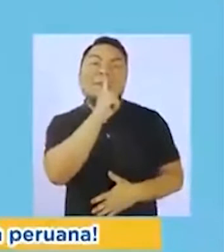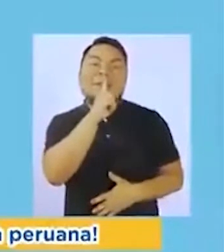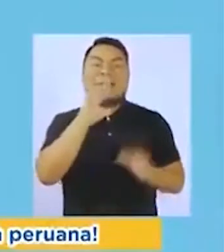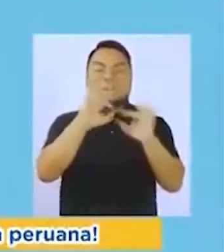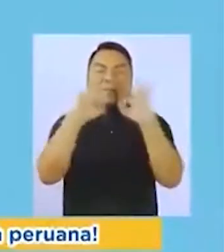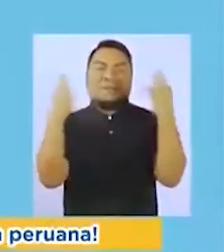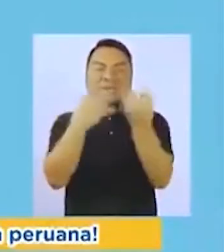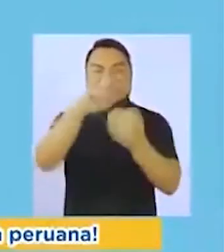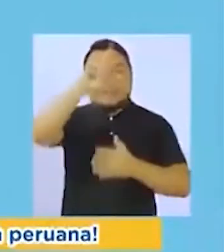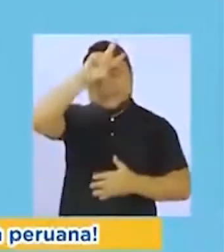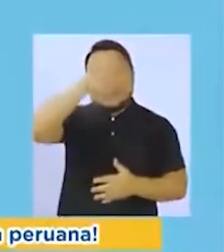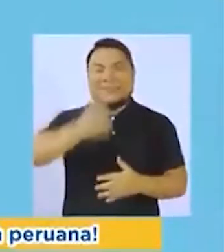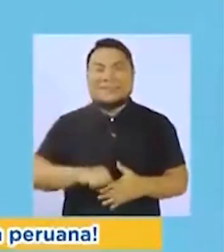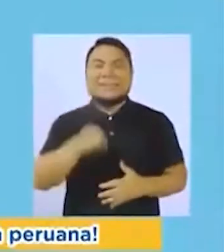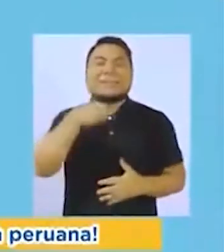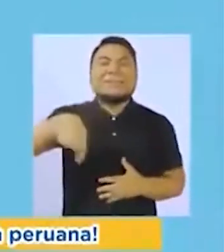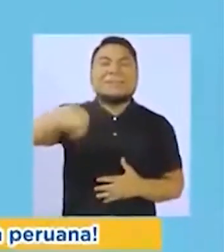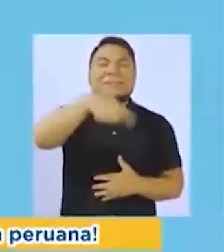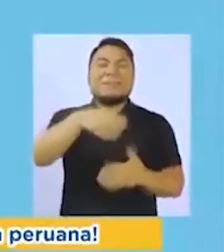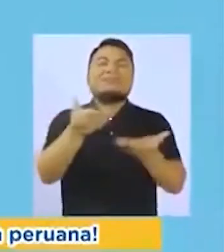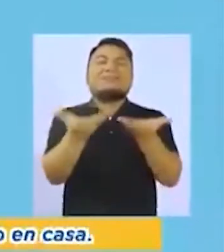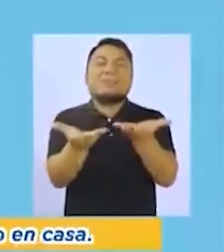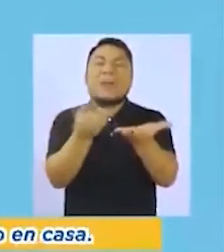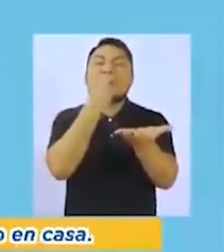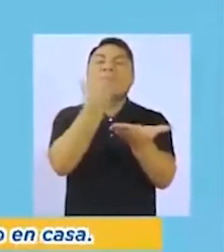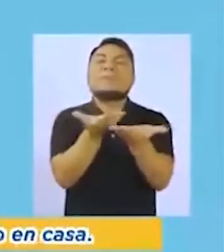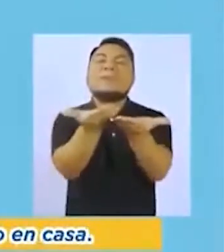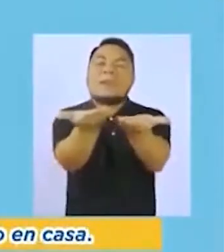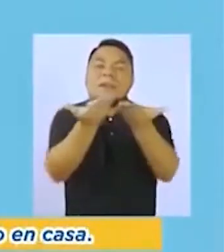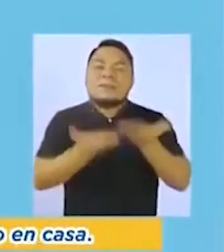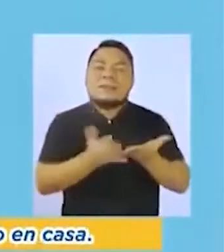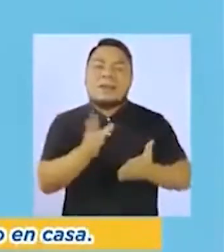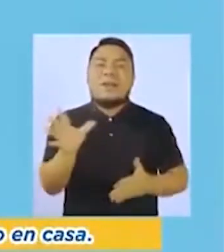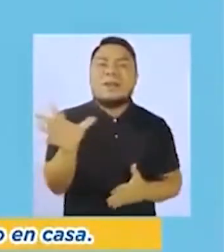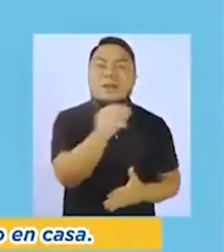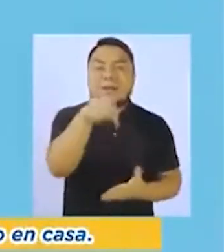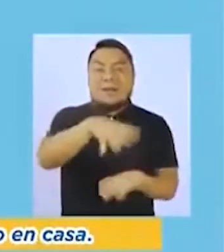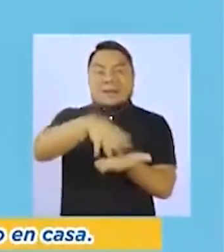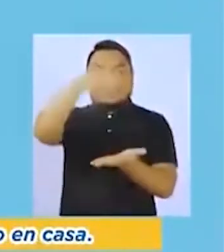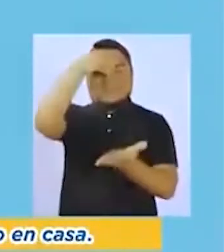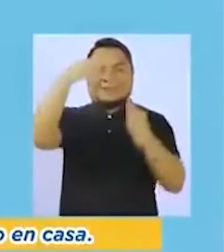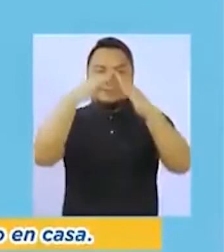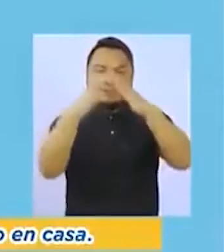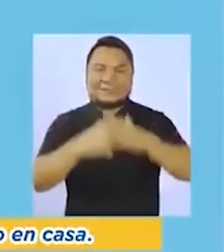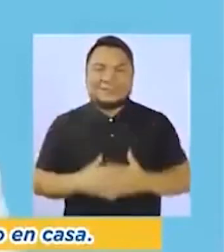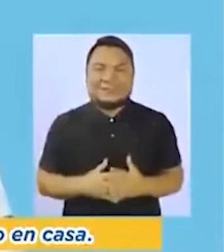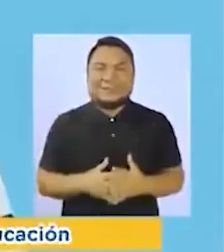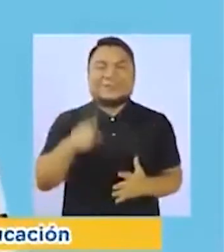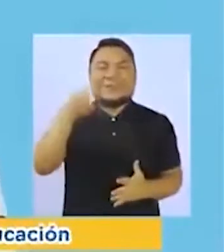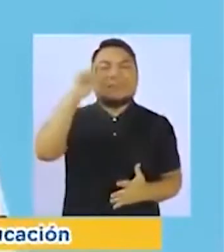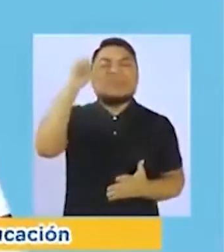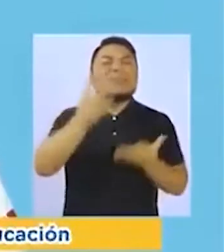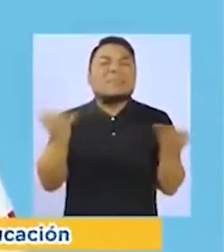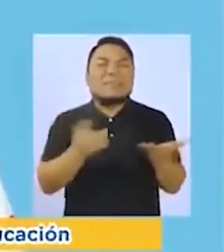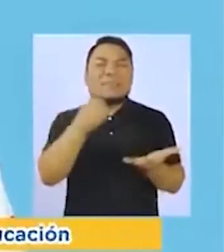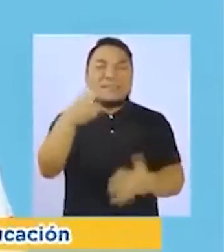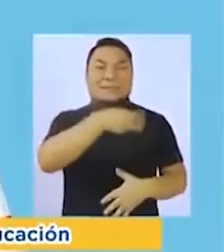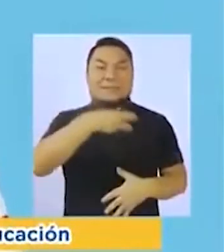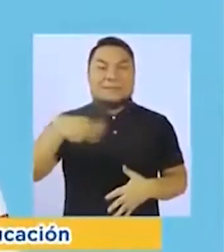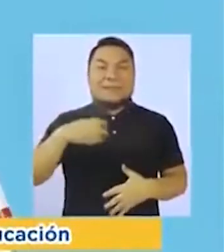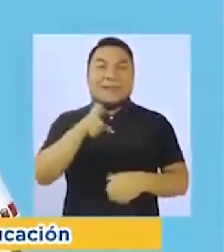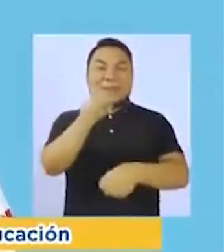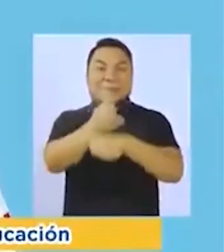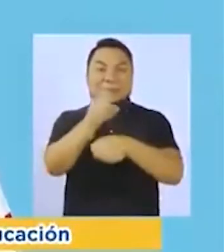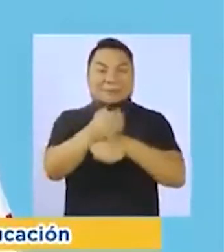encontrar todas las sesiones que trabajan los docentes y el equipo multidisciplinario de los centros de educación